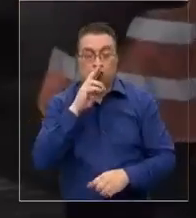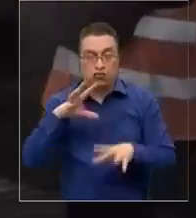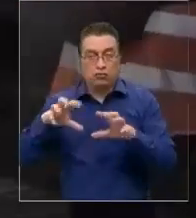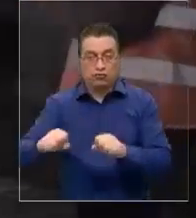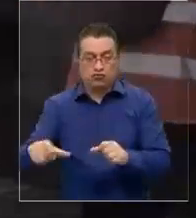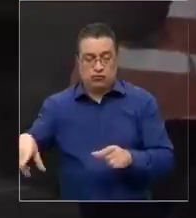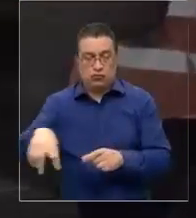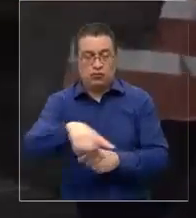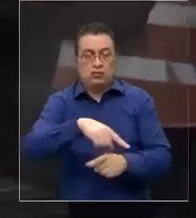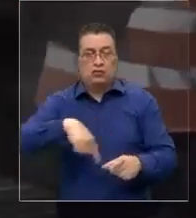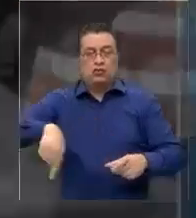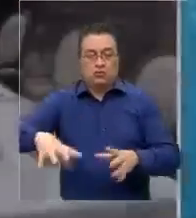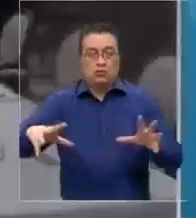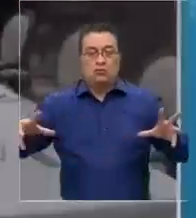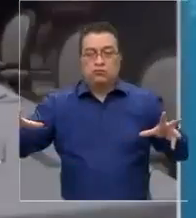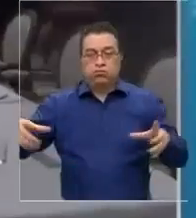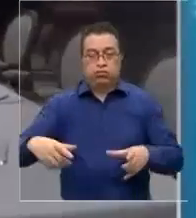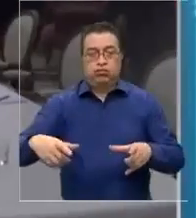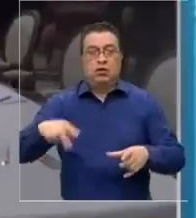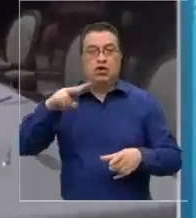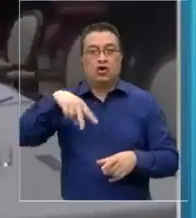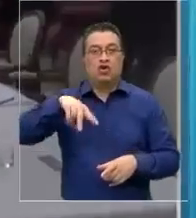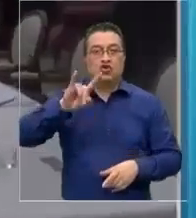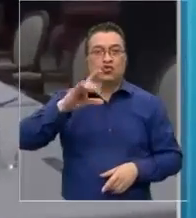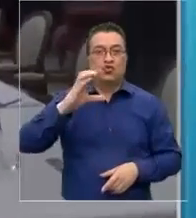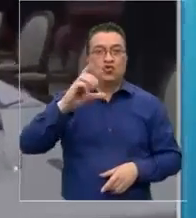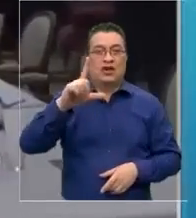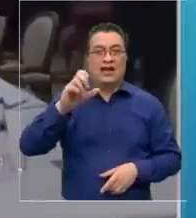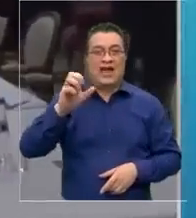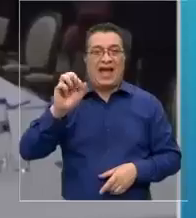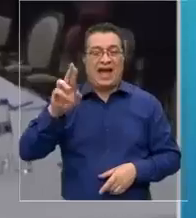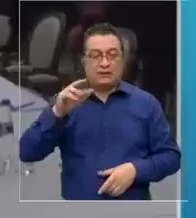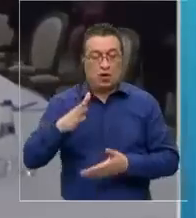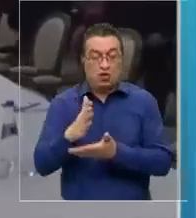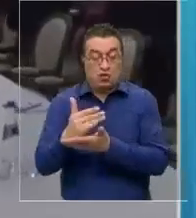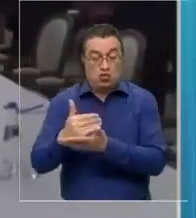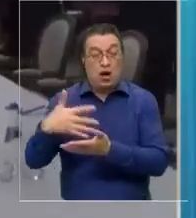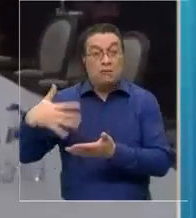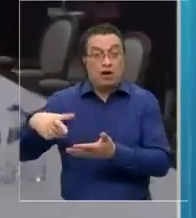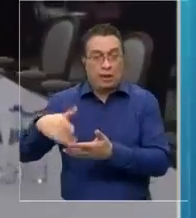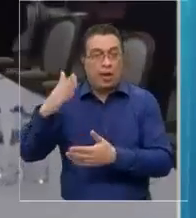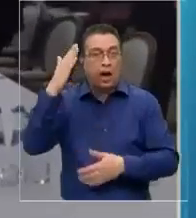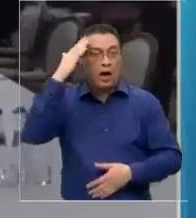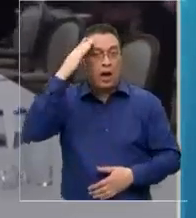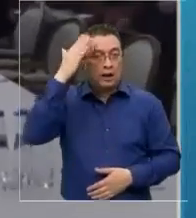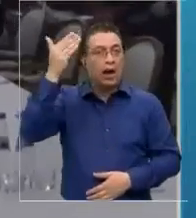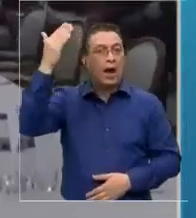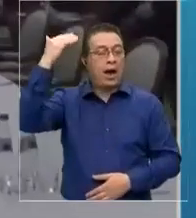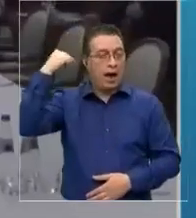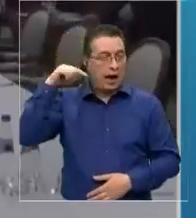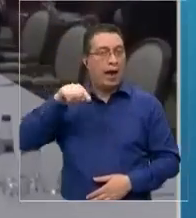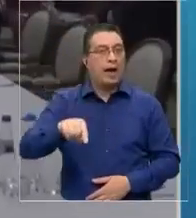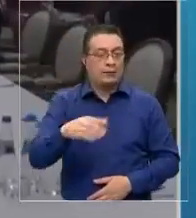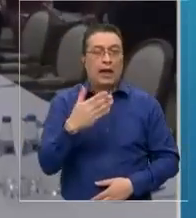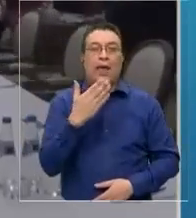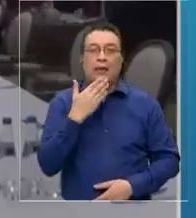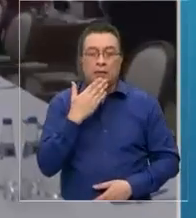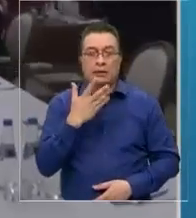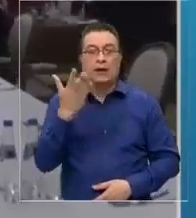control entonces de los alrededores de esta planta nuclear, un lugar muy estratégico que nos hace recordar también todo lo que ocurrió en los primeros días